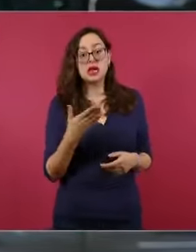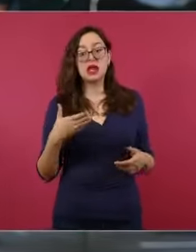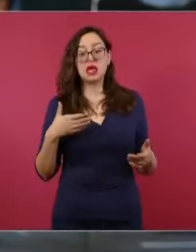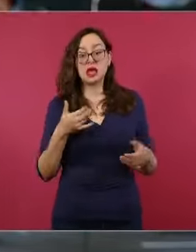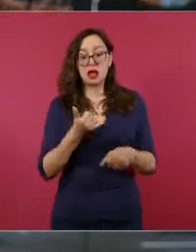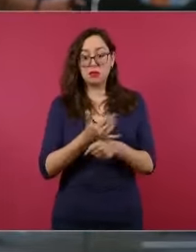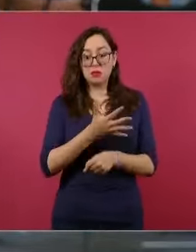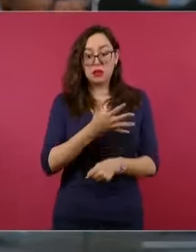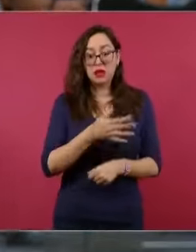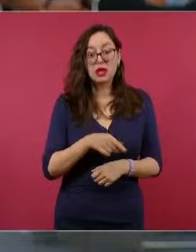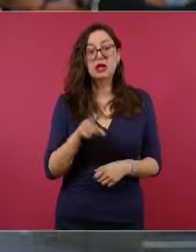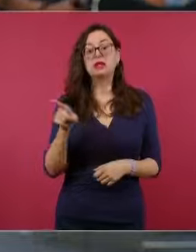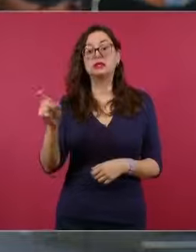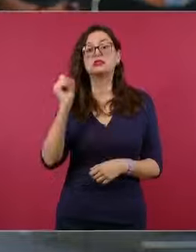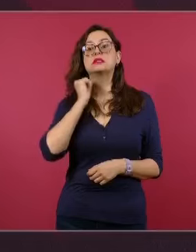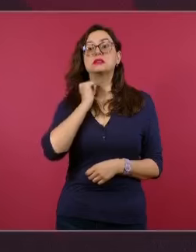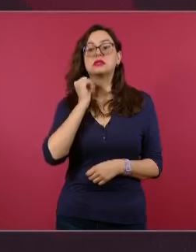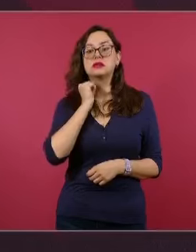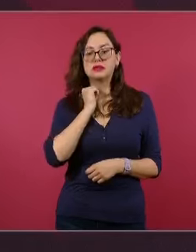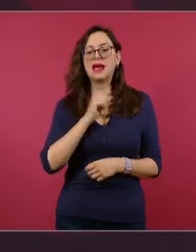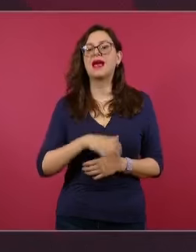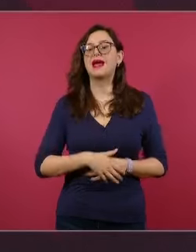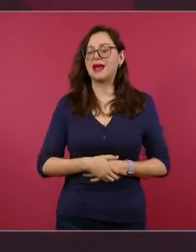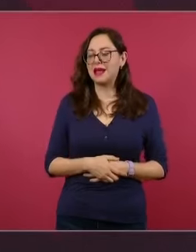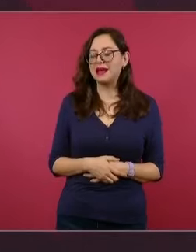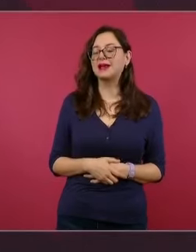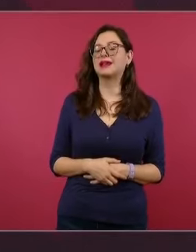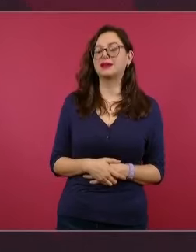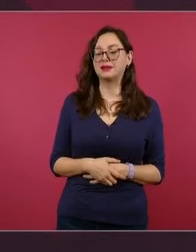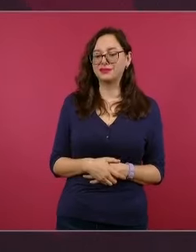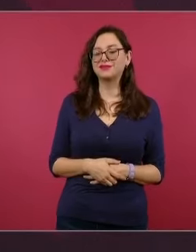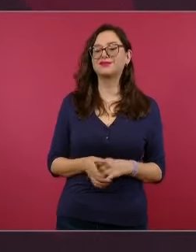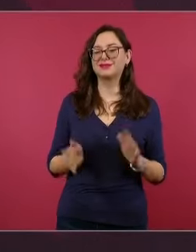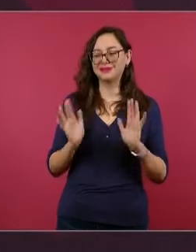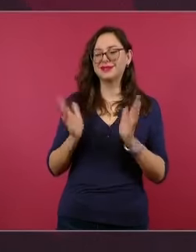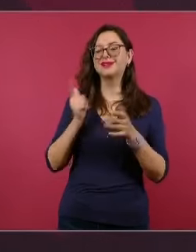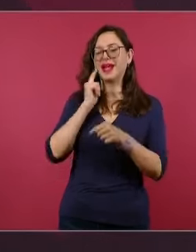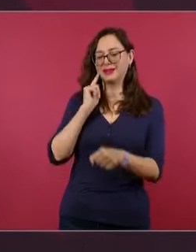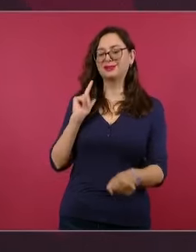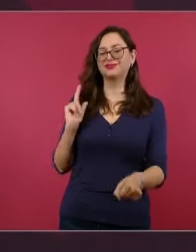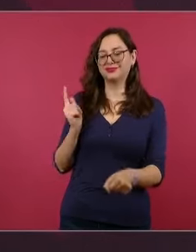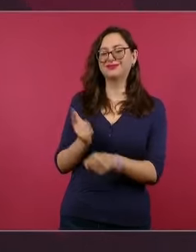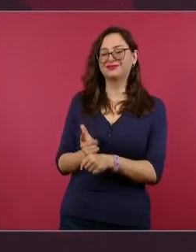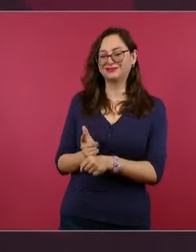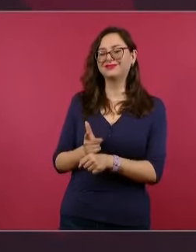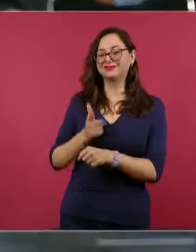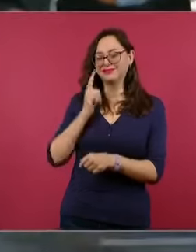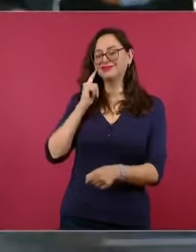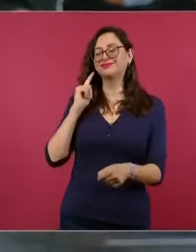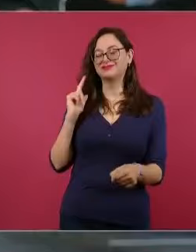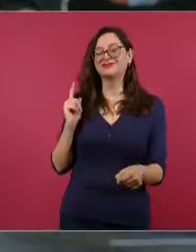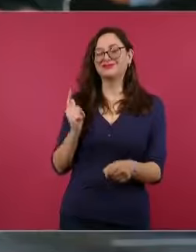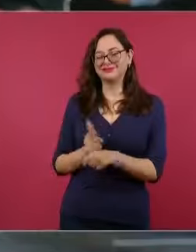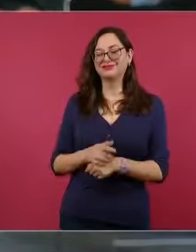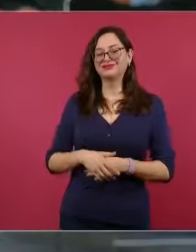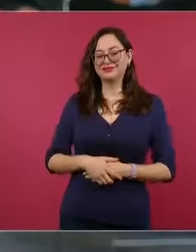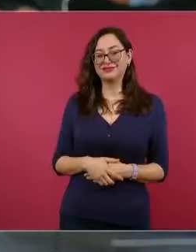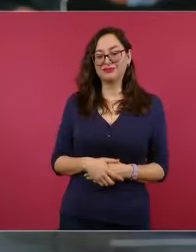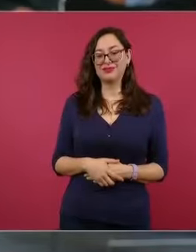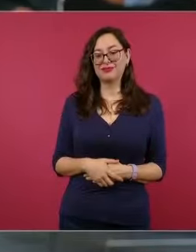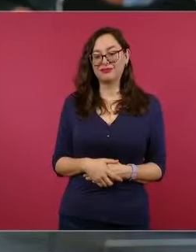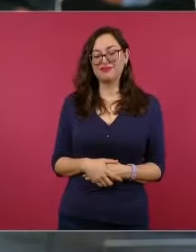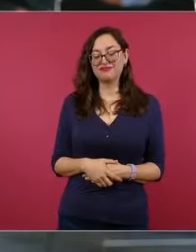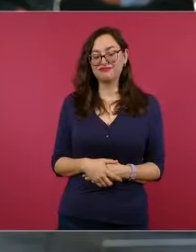maneras a senador ya no entendemos mejor eh va a llegar porque pues Sonora está entre dos así como va a llegar